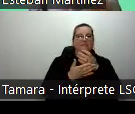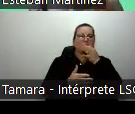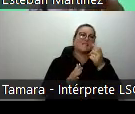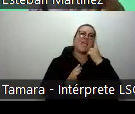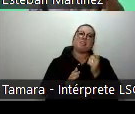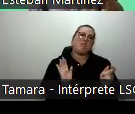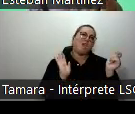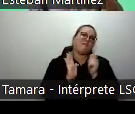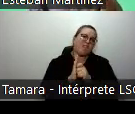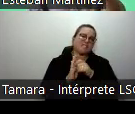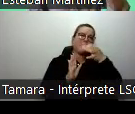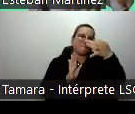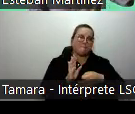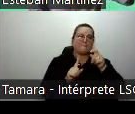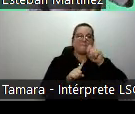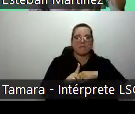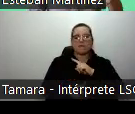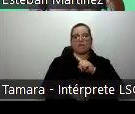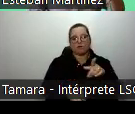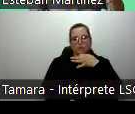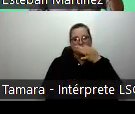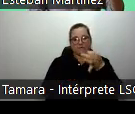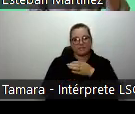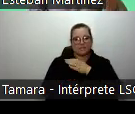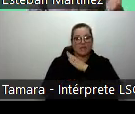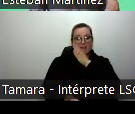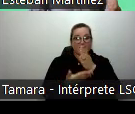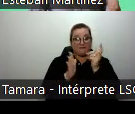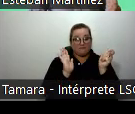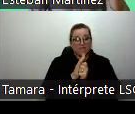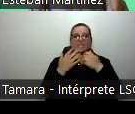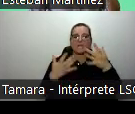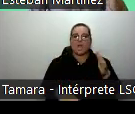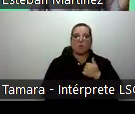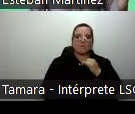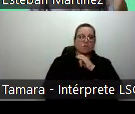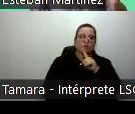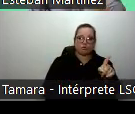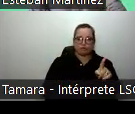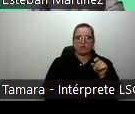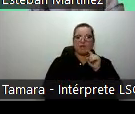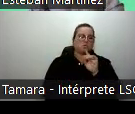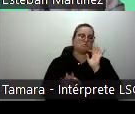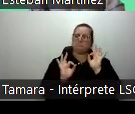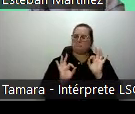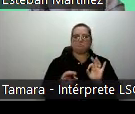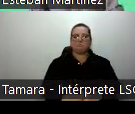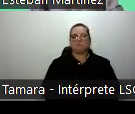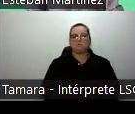exacto no pero tiene que ser algo que te diga después de esta fecha cumpliste o no cumpliste con eso es más que